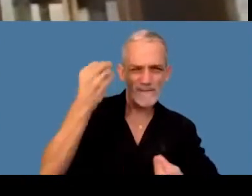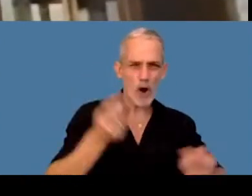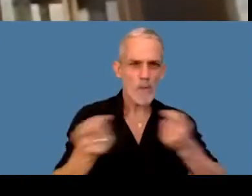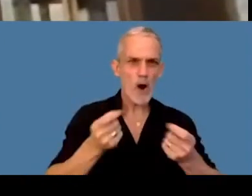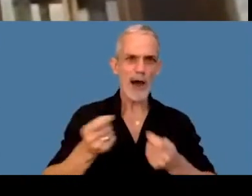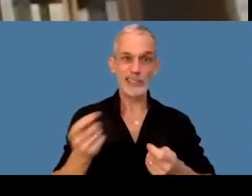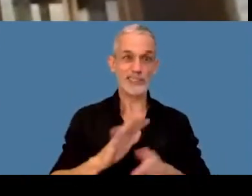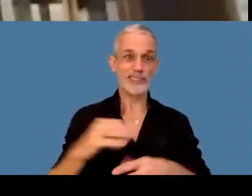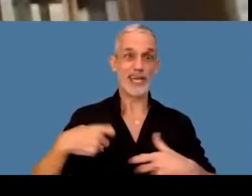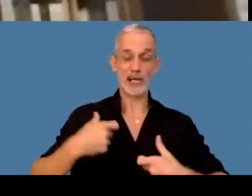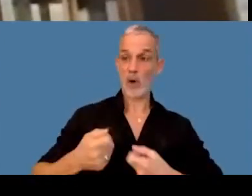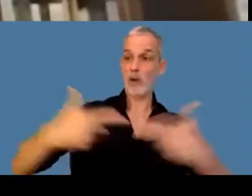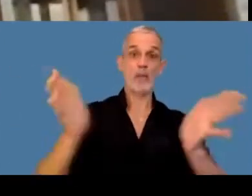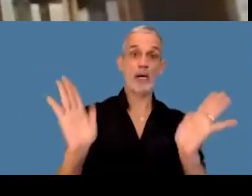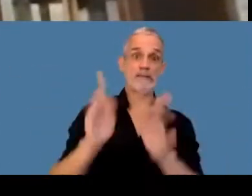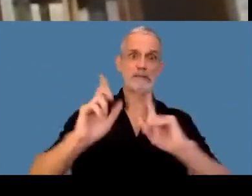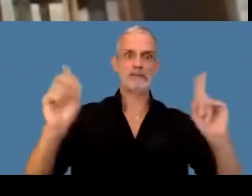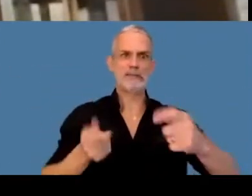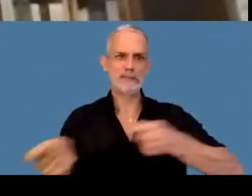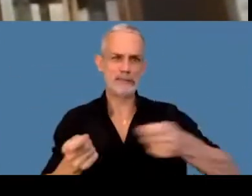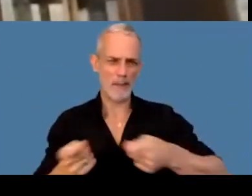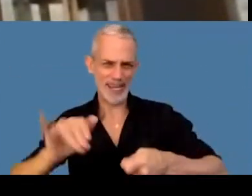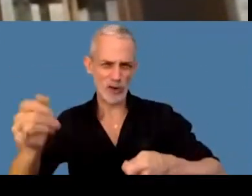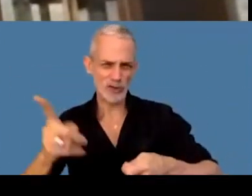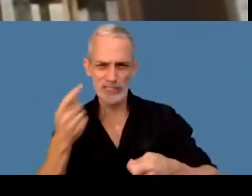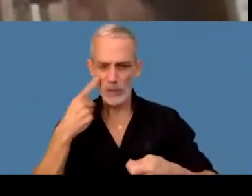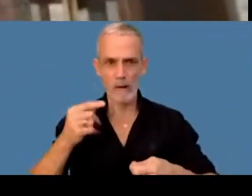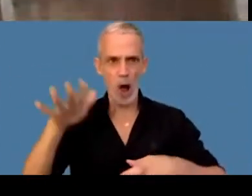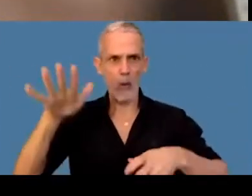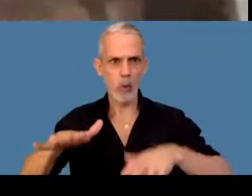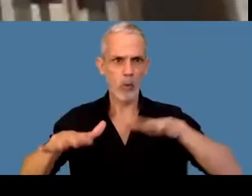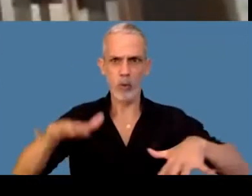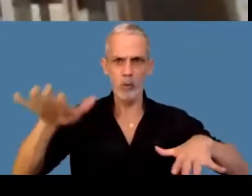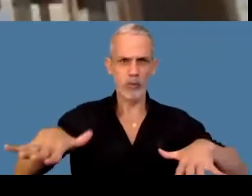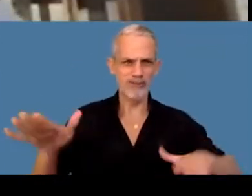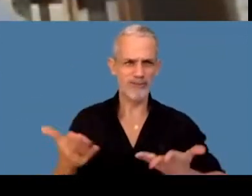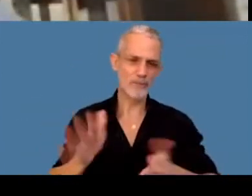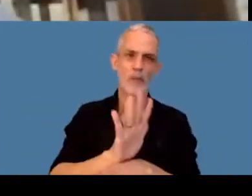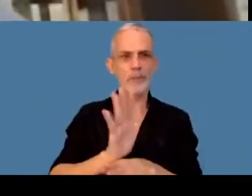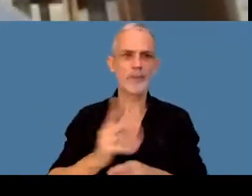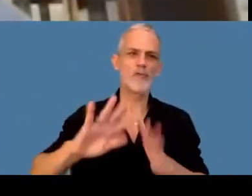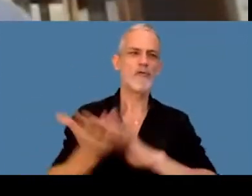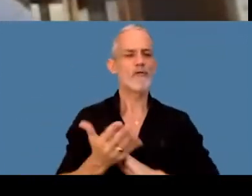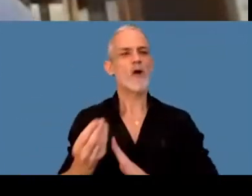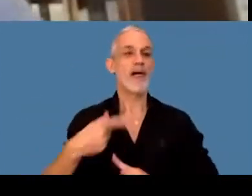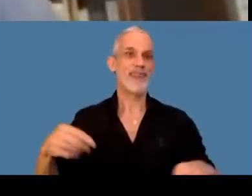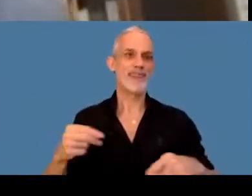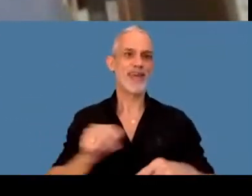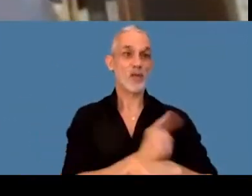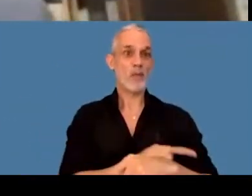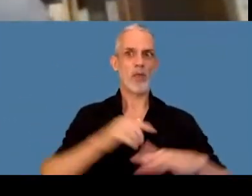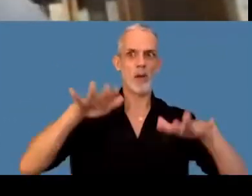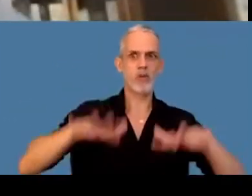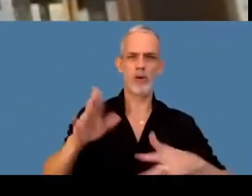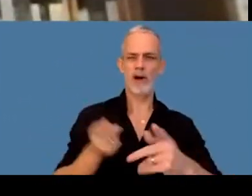sindicatos. Quizás no regular tanto a otros, pero a los sindicatos siempre los quieren regulados porque es una forma en que se mantiene cierto